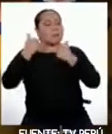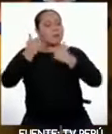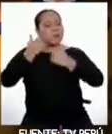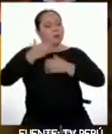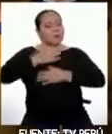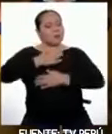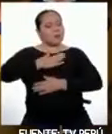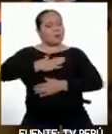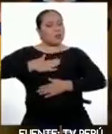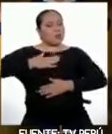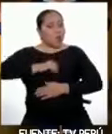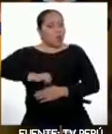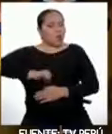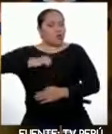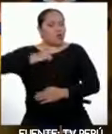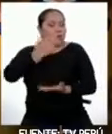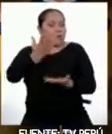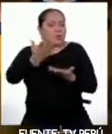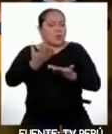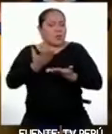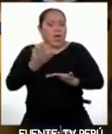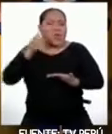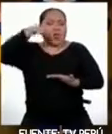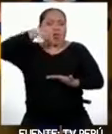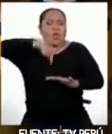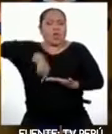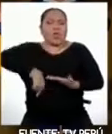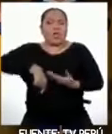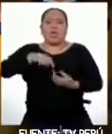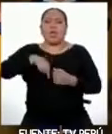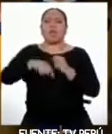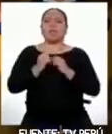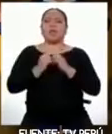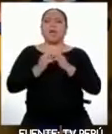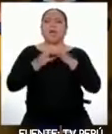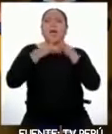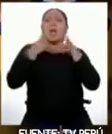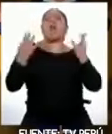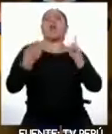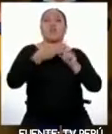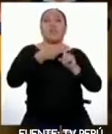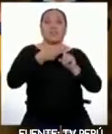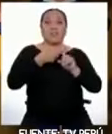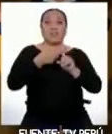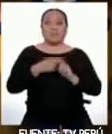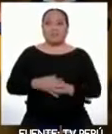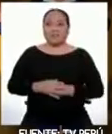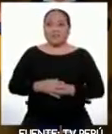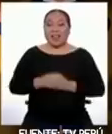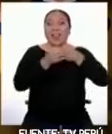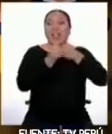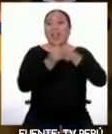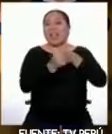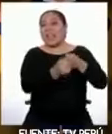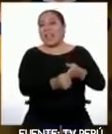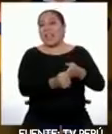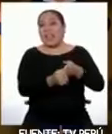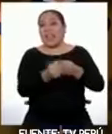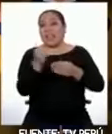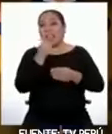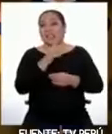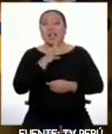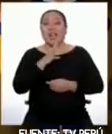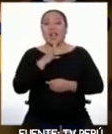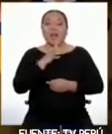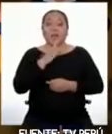privilegio tener invitados como usted en nuestro magnánimo hotel. De pronto, llega su guía turística Lu. Ella